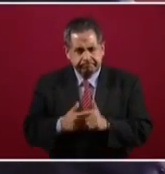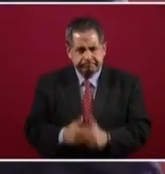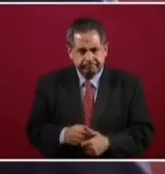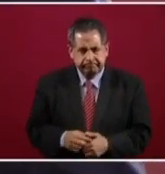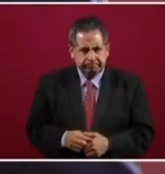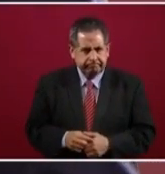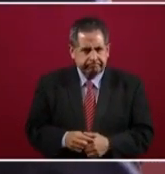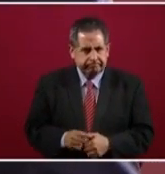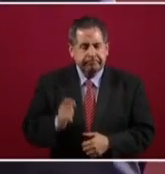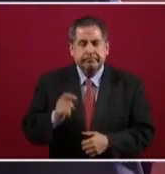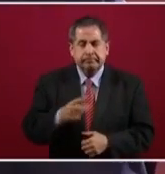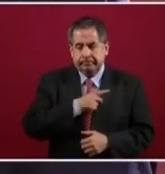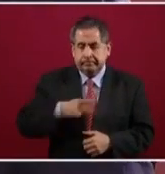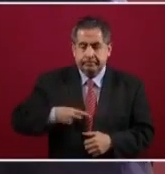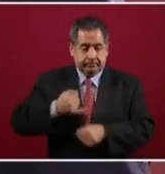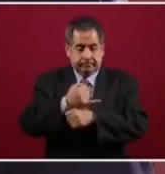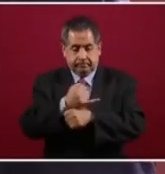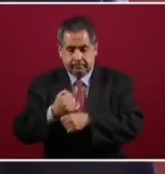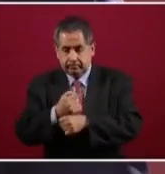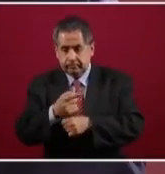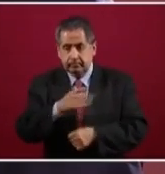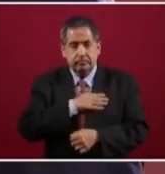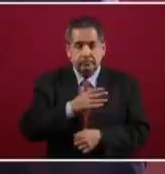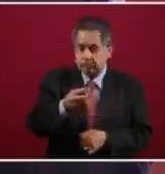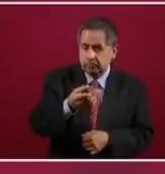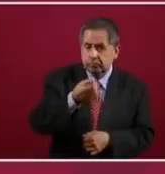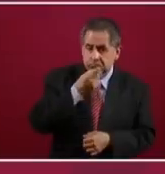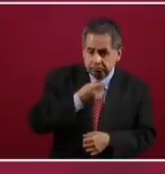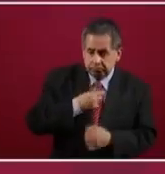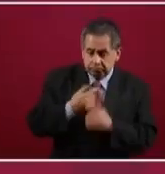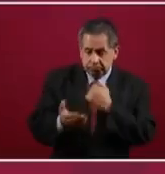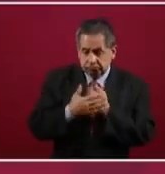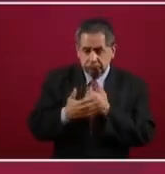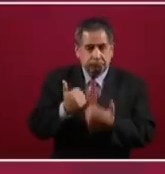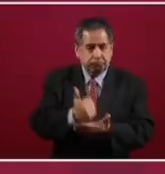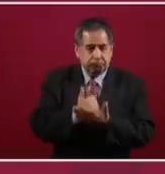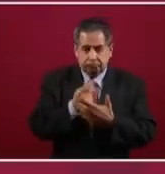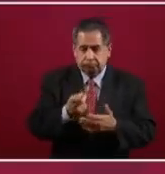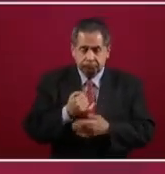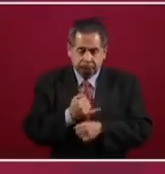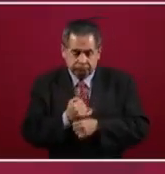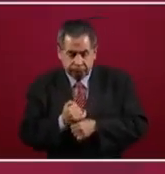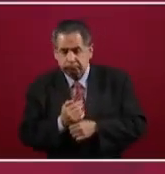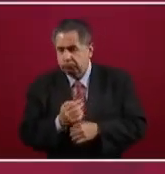de haber una investigación, qué bueno que ustedes estén ayudando en eso,